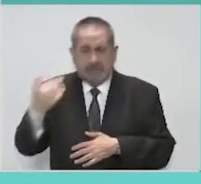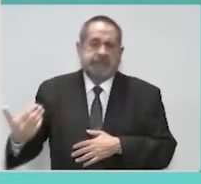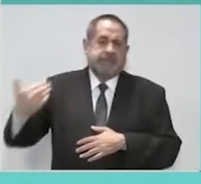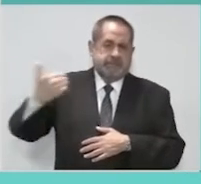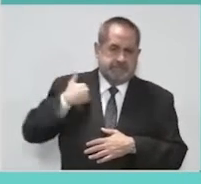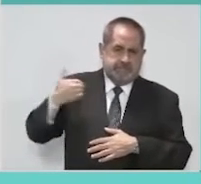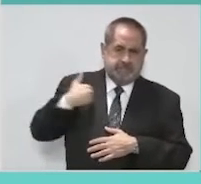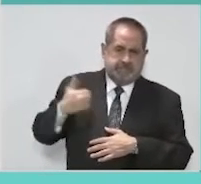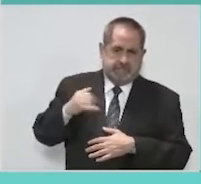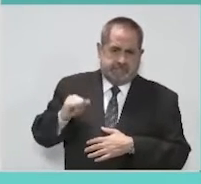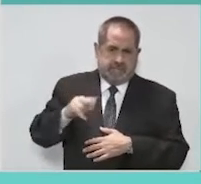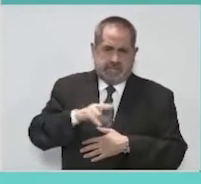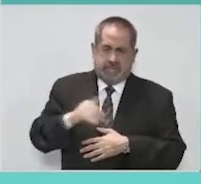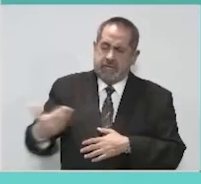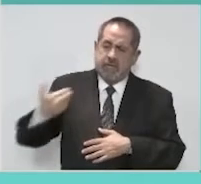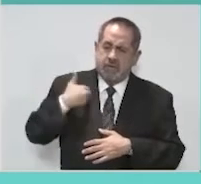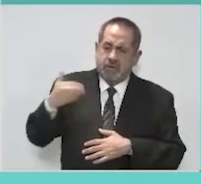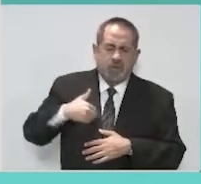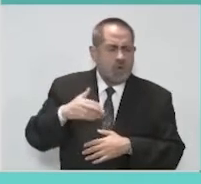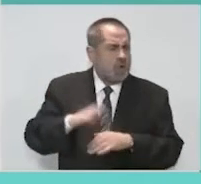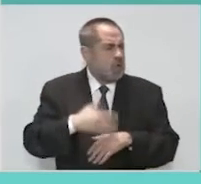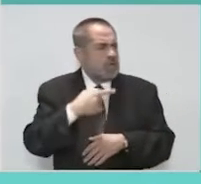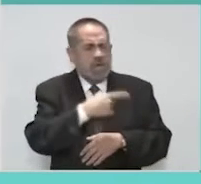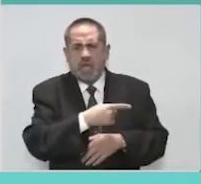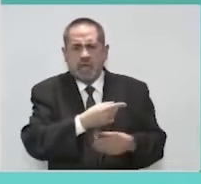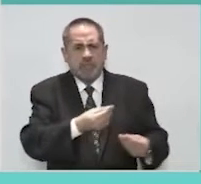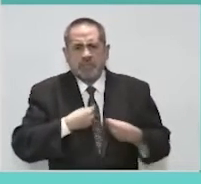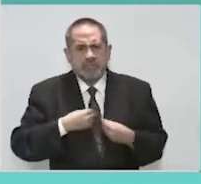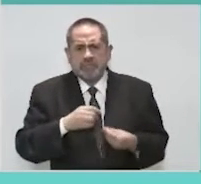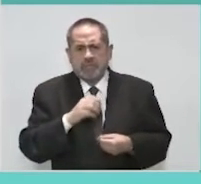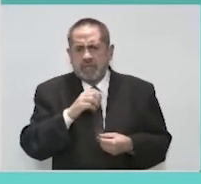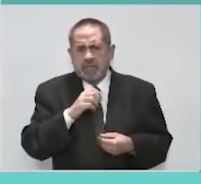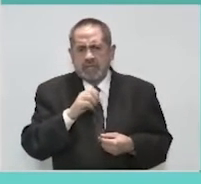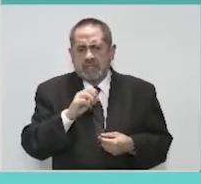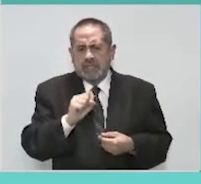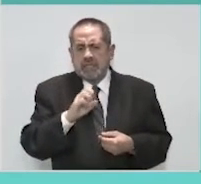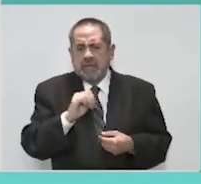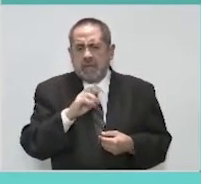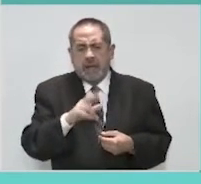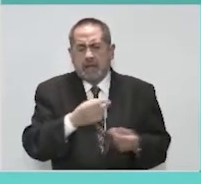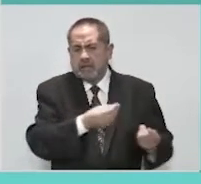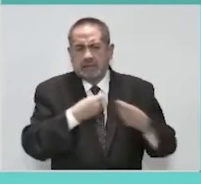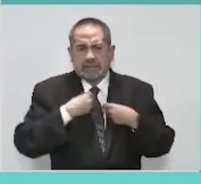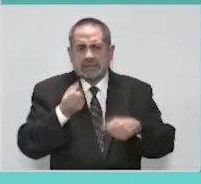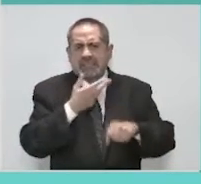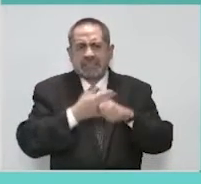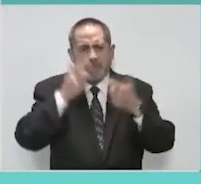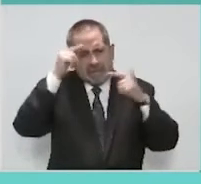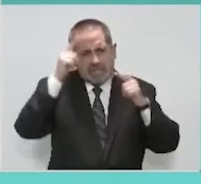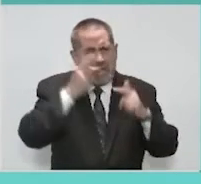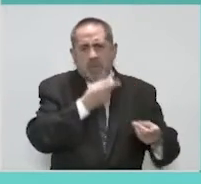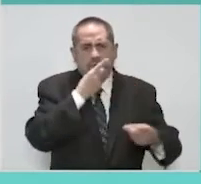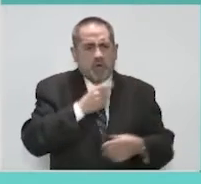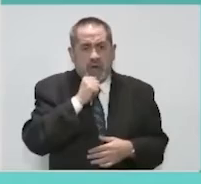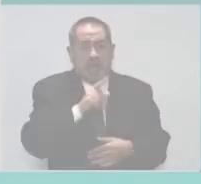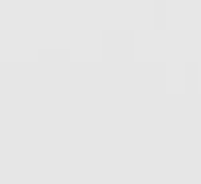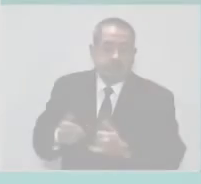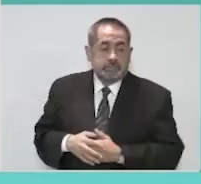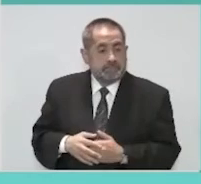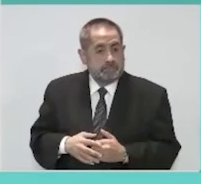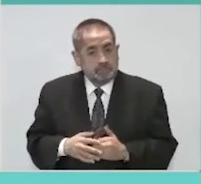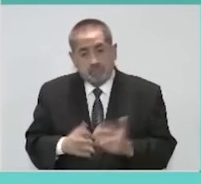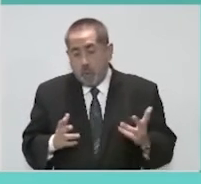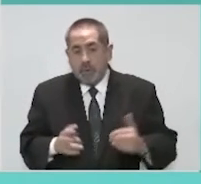a reclamar la parte en la que la semar le dijo que la información estaba clasificada